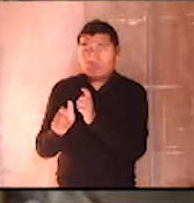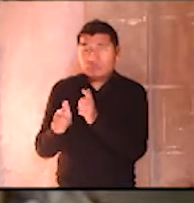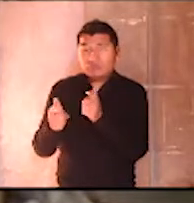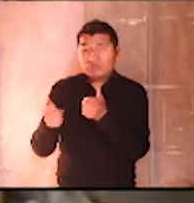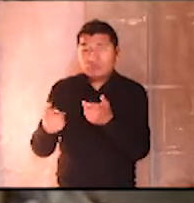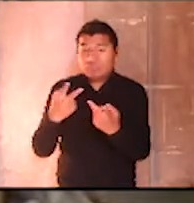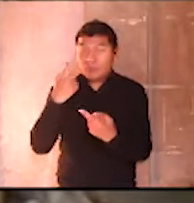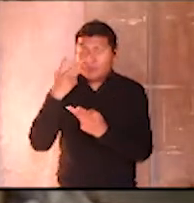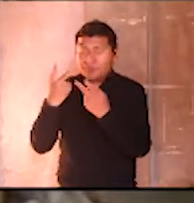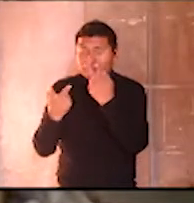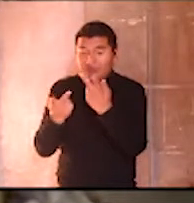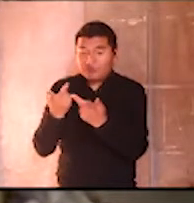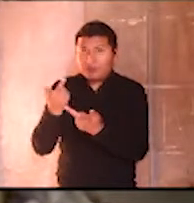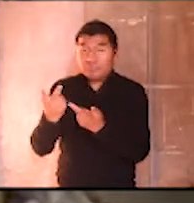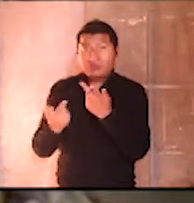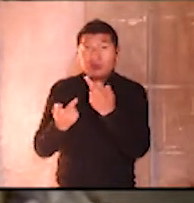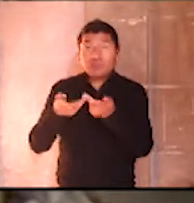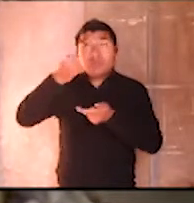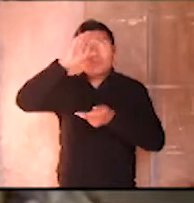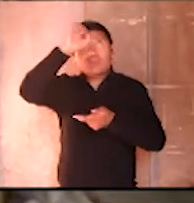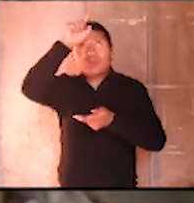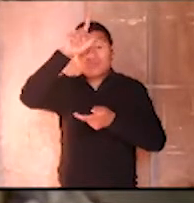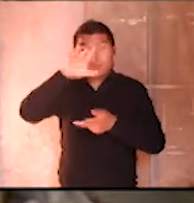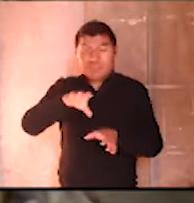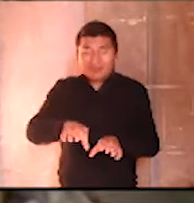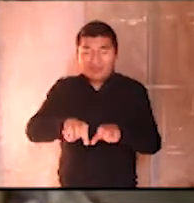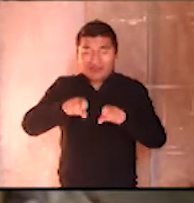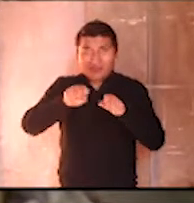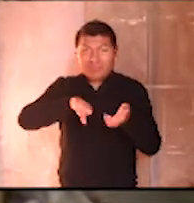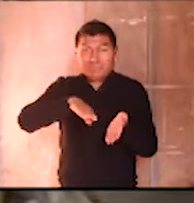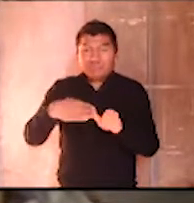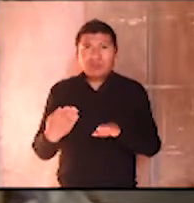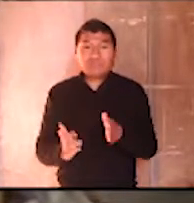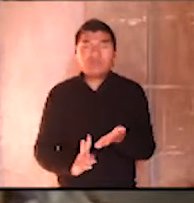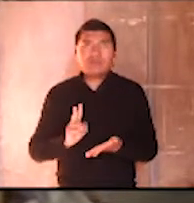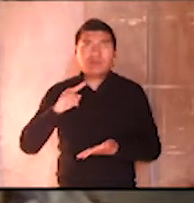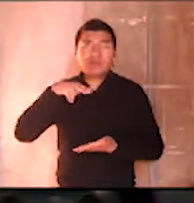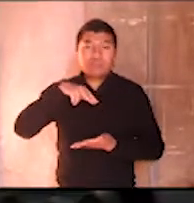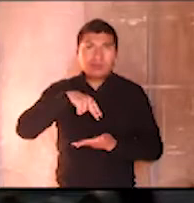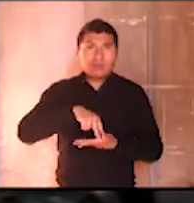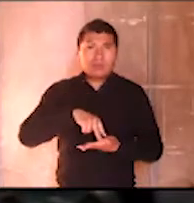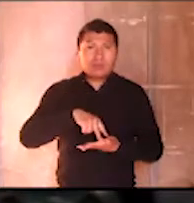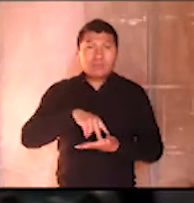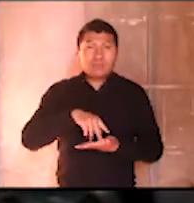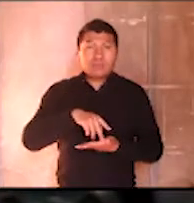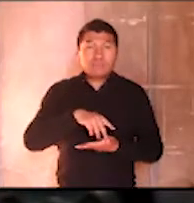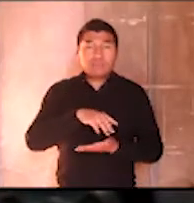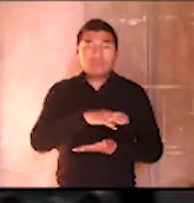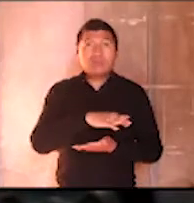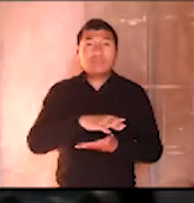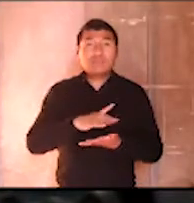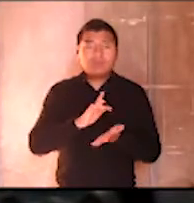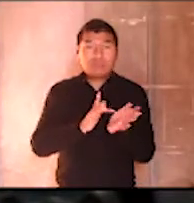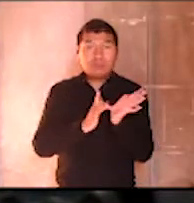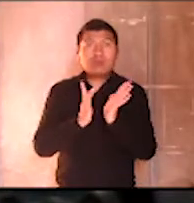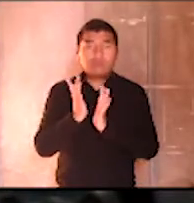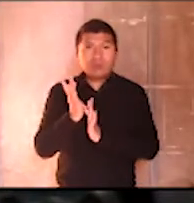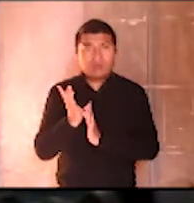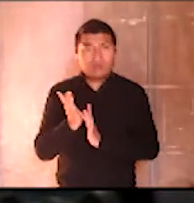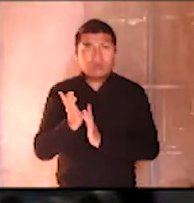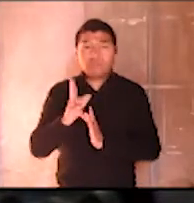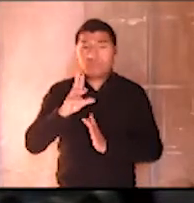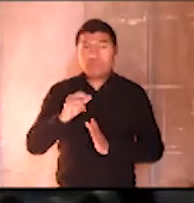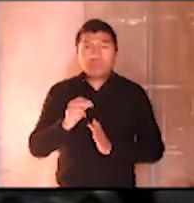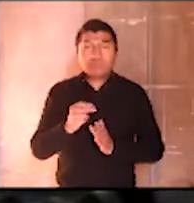visitó, Dios lo sacó de la muerte, lo resucitó. Jesús no